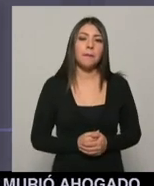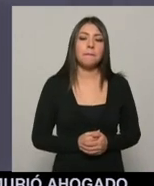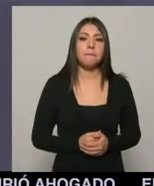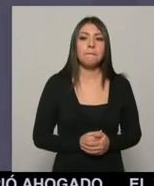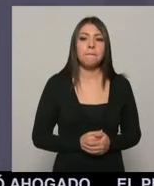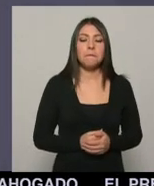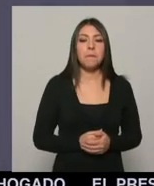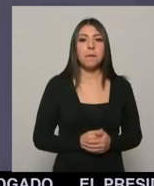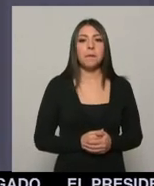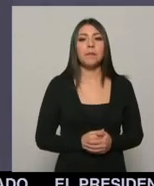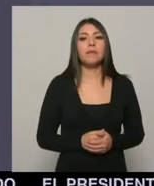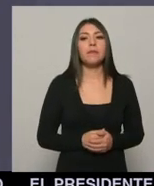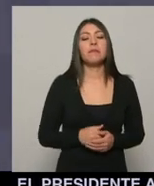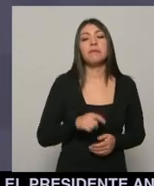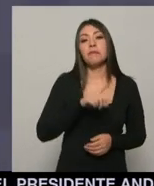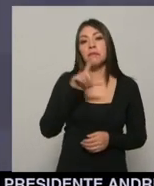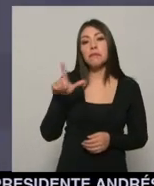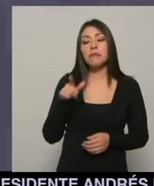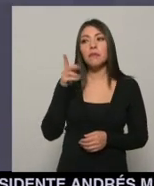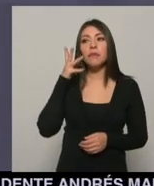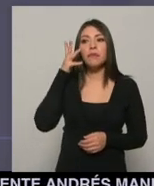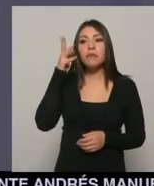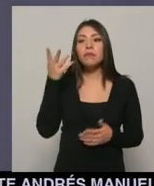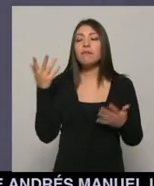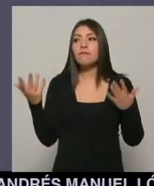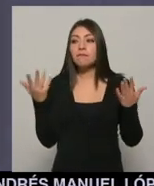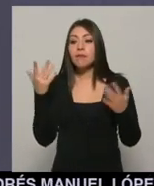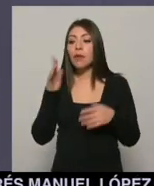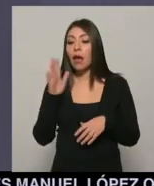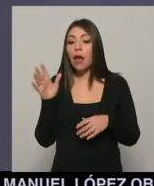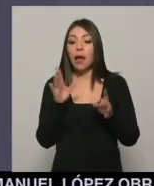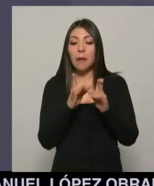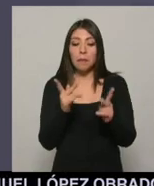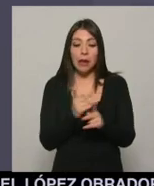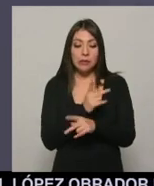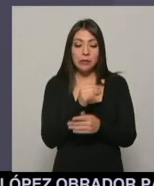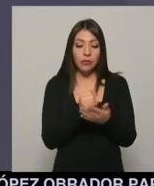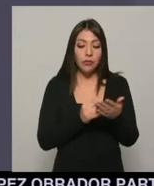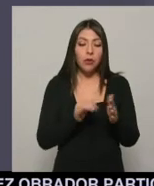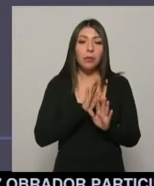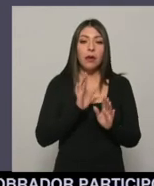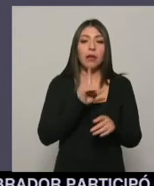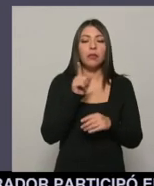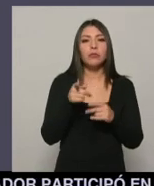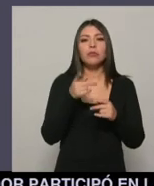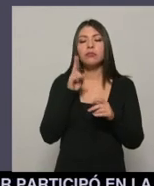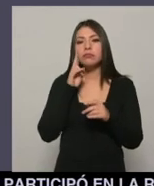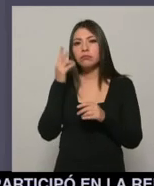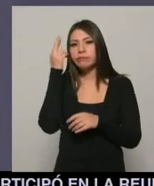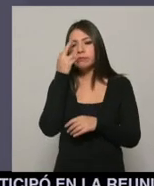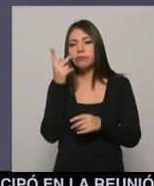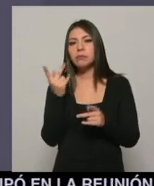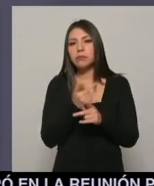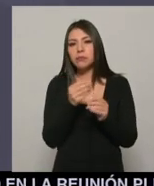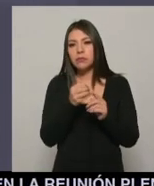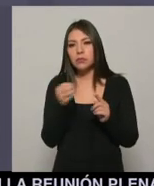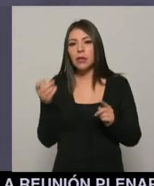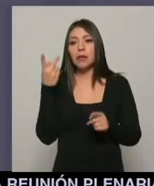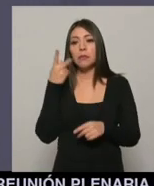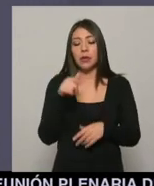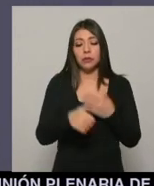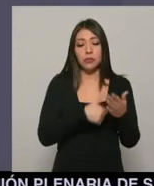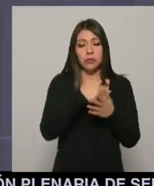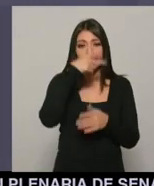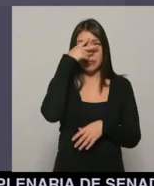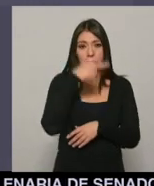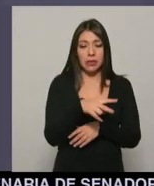hacer el balance correspondiente entonces. Sin embargo, la ciudad está en el marco de un proceso también de transformación, igual que el